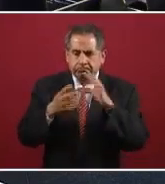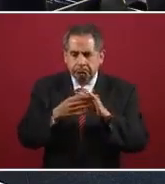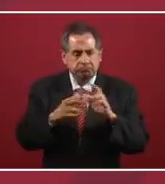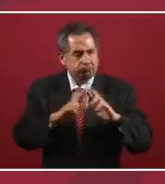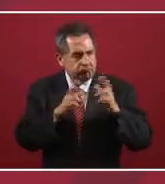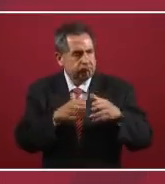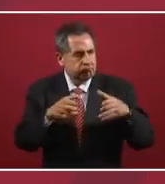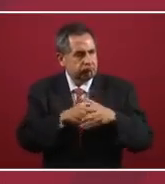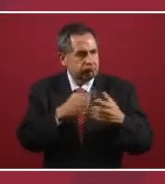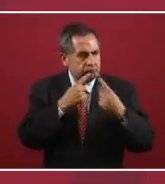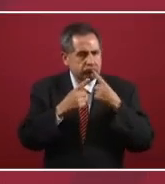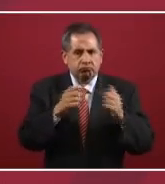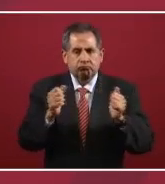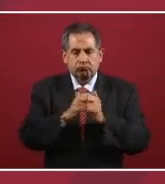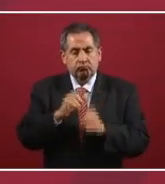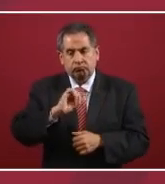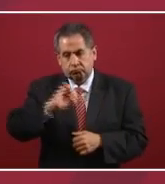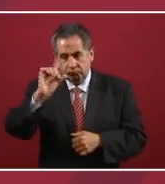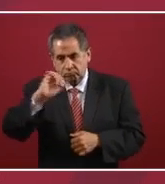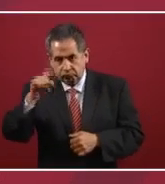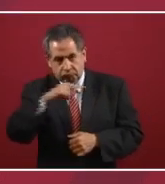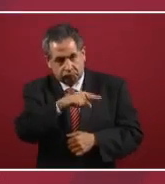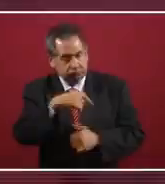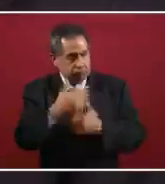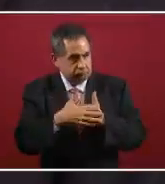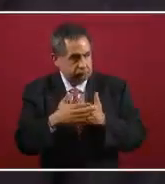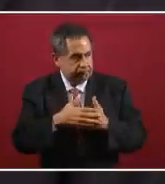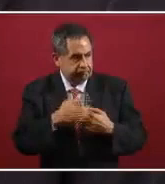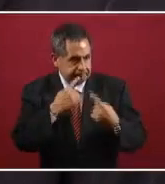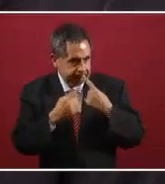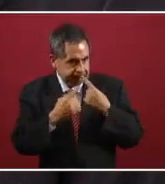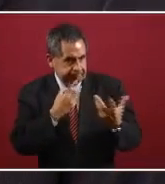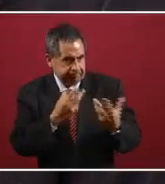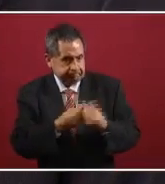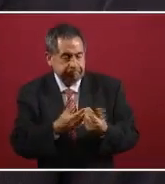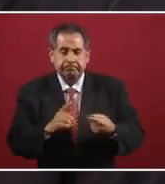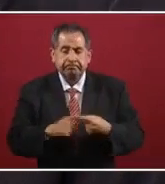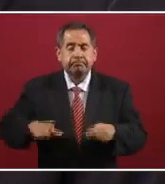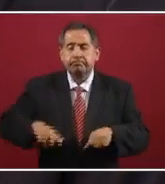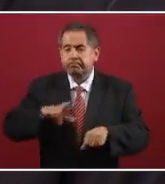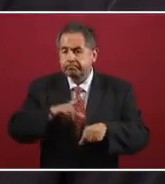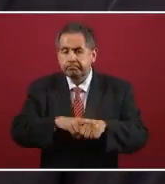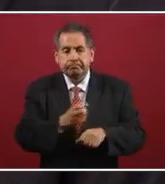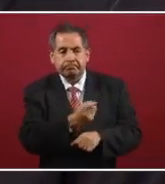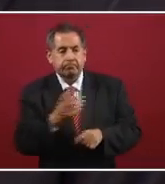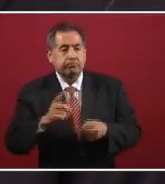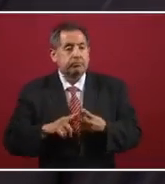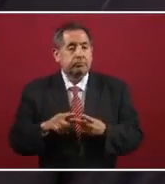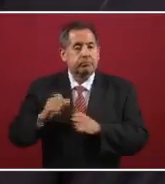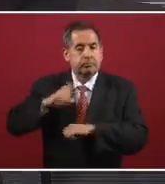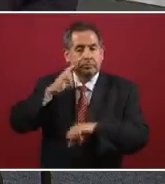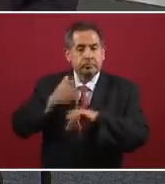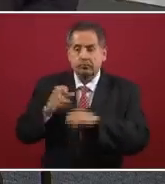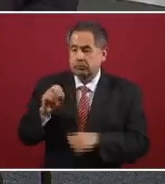reuniones con las autoridades, con los gobernadores, con Conagua